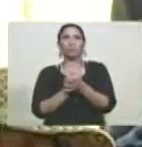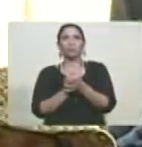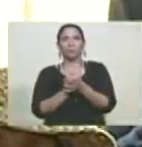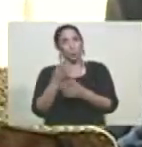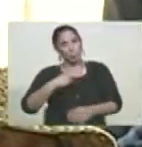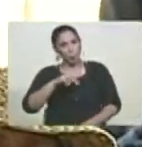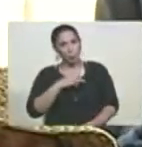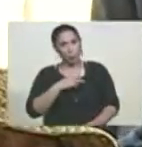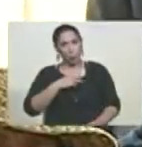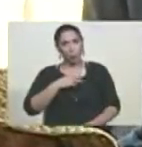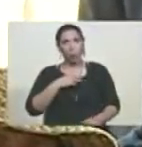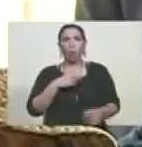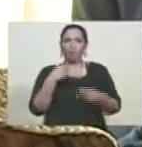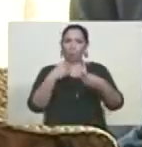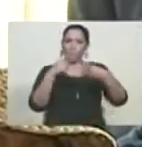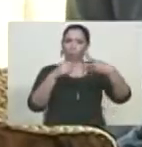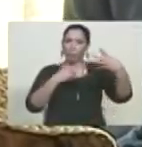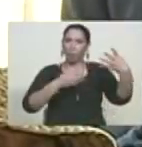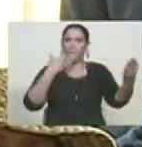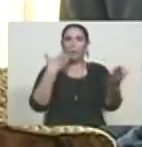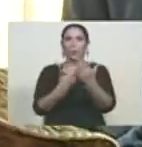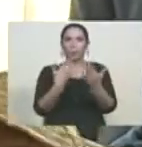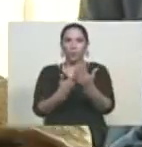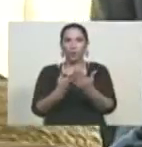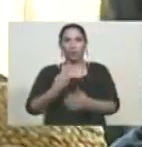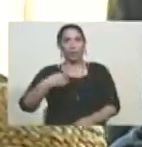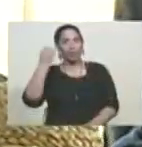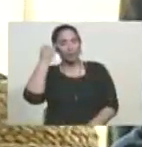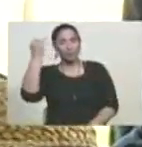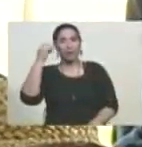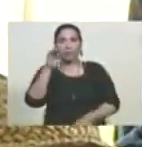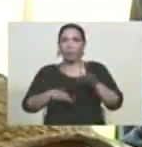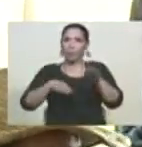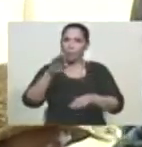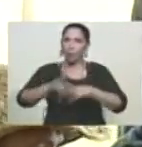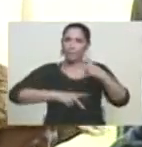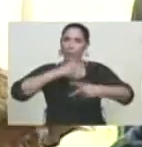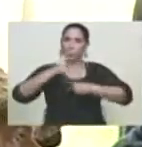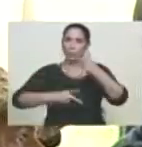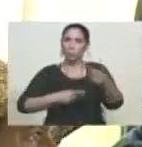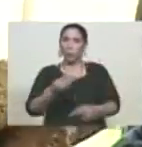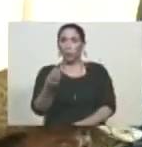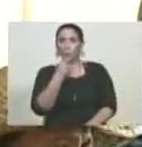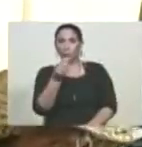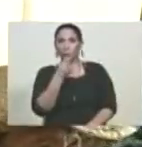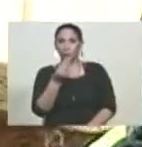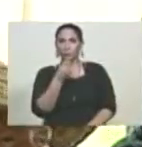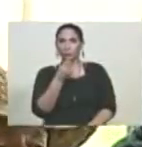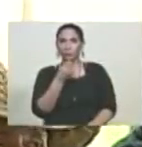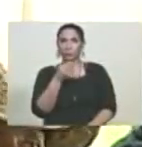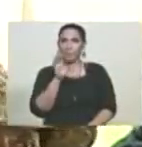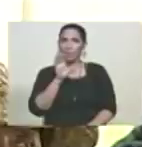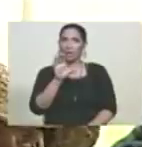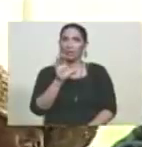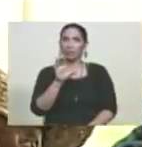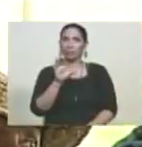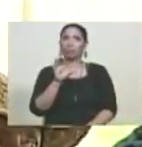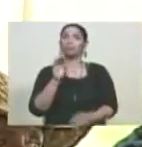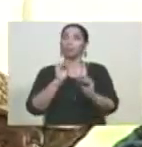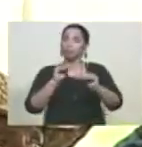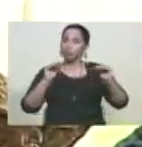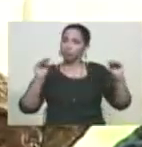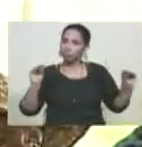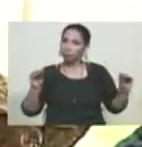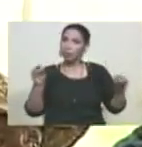de propuestas. Es la idea de que avancemos en la producción, en la soberanía agroalimentaria del país, así como fue su llamado al